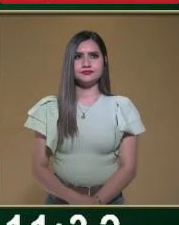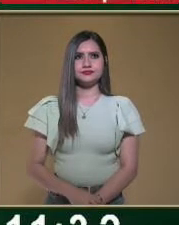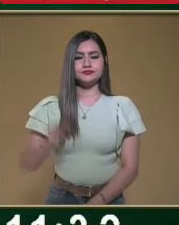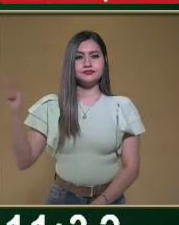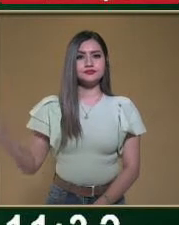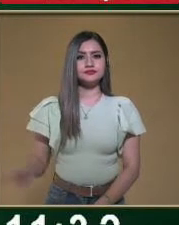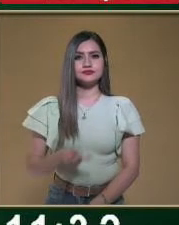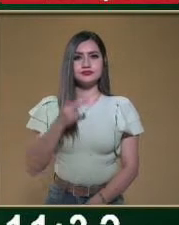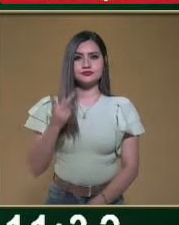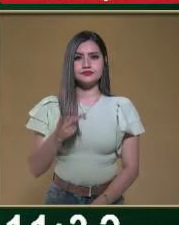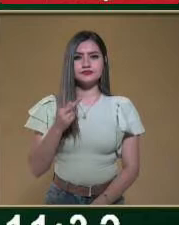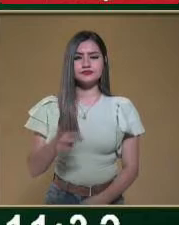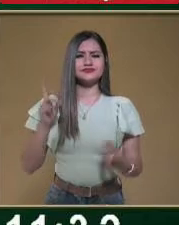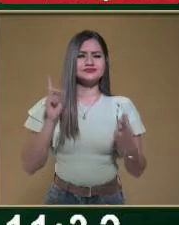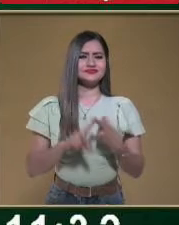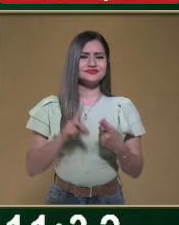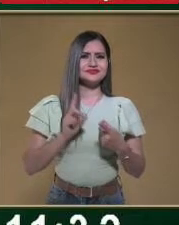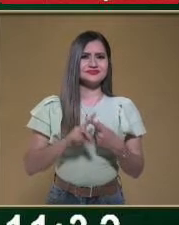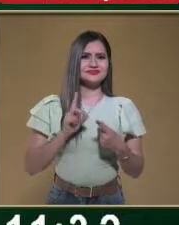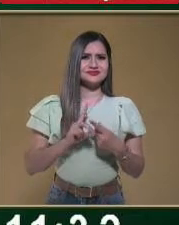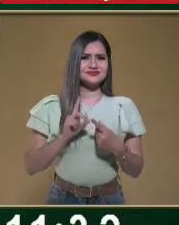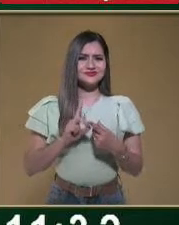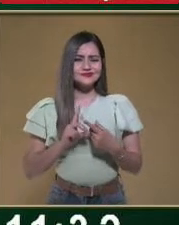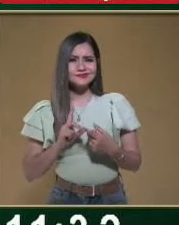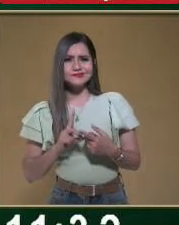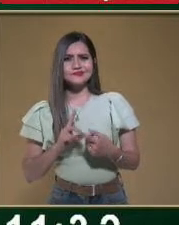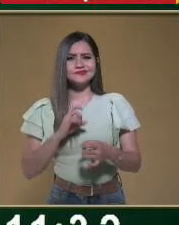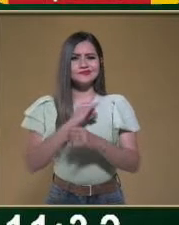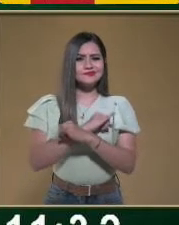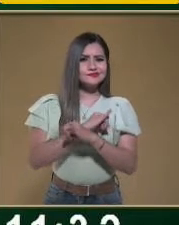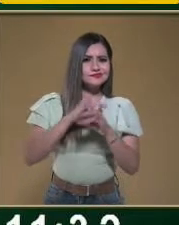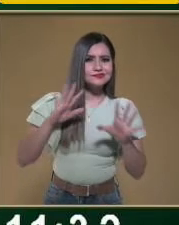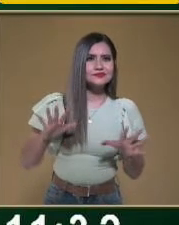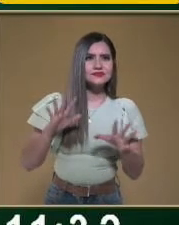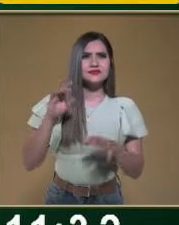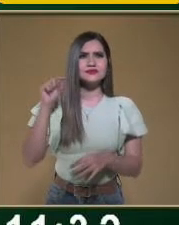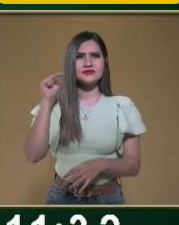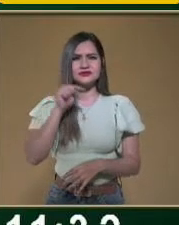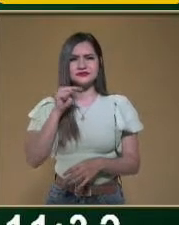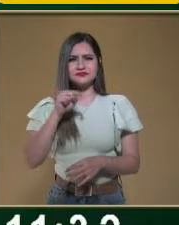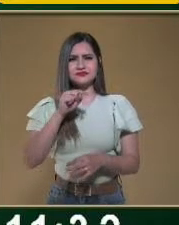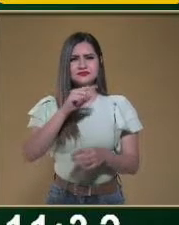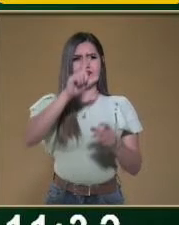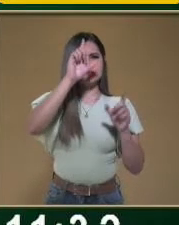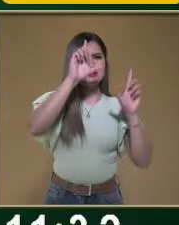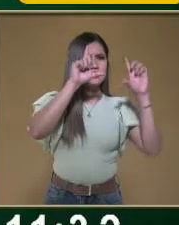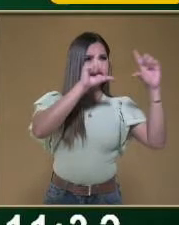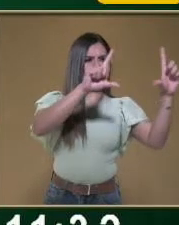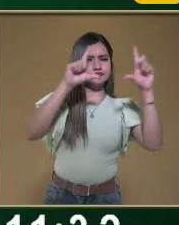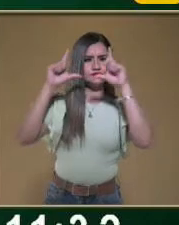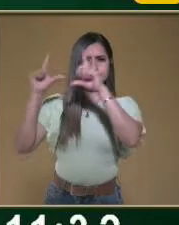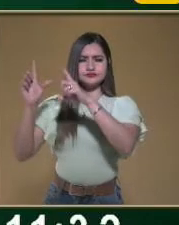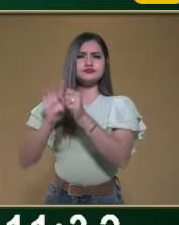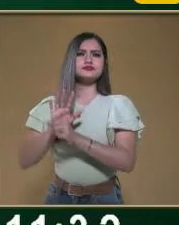¿Qué información contiene? Bueno, pues yo veo, maestra Ana, bueno, que la primera